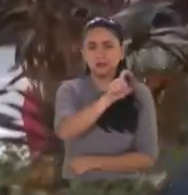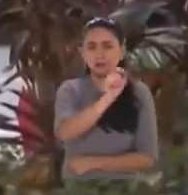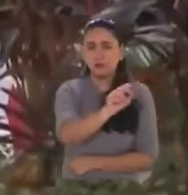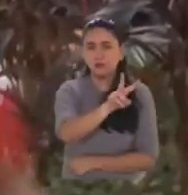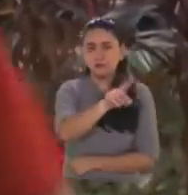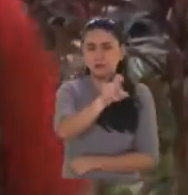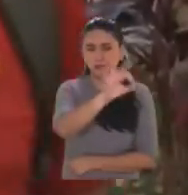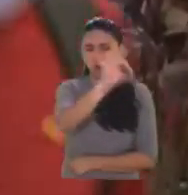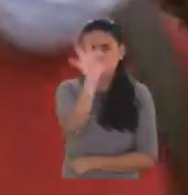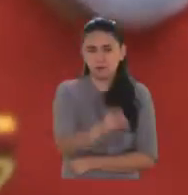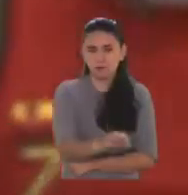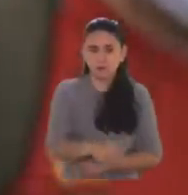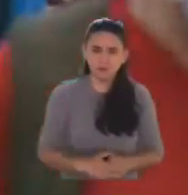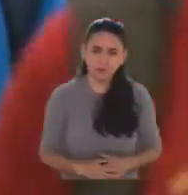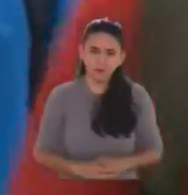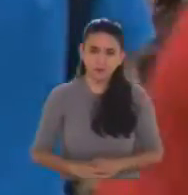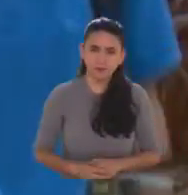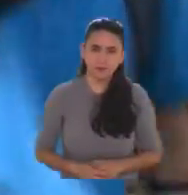86.24%.